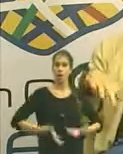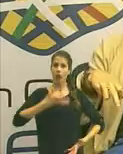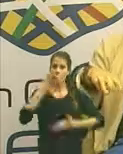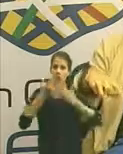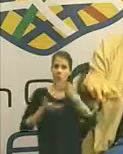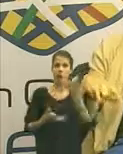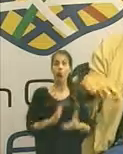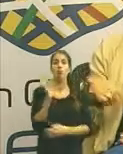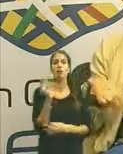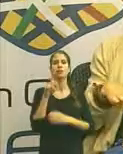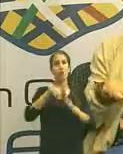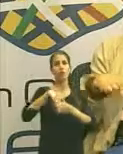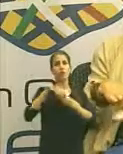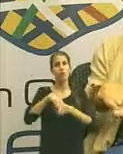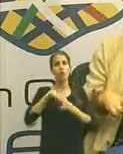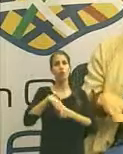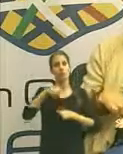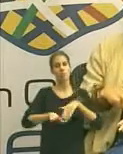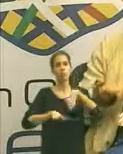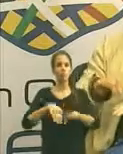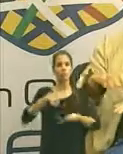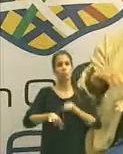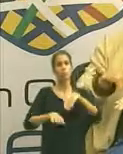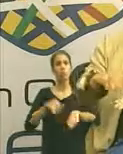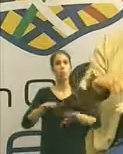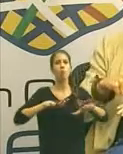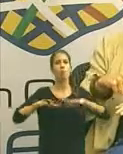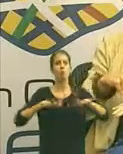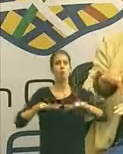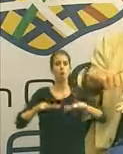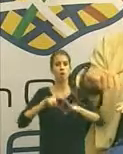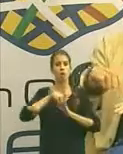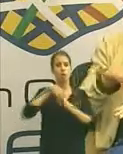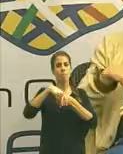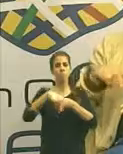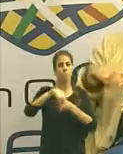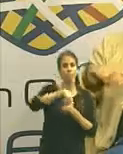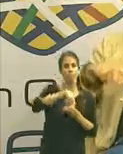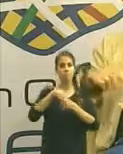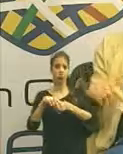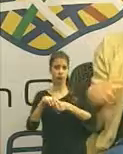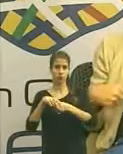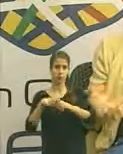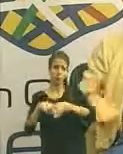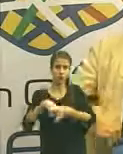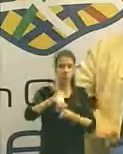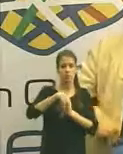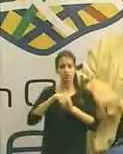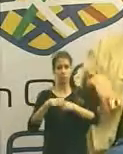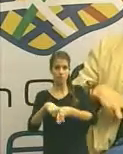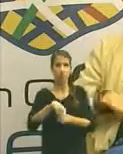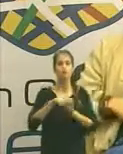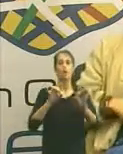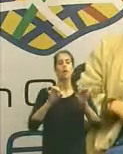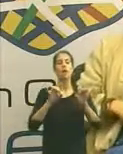caminar, al paso, tiene un movimiento que es tridimensional, que va de adelante a atrás, de un lado a otro y en rotación. Muy parecido al de la pelvis